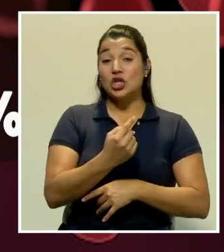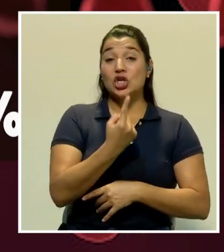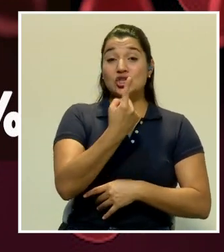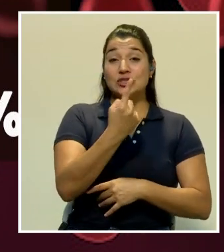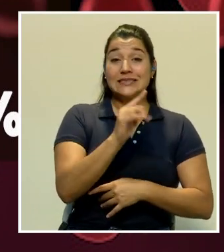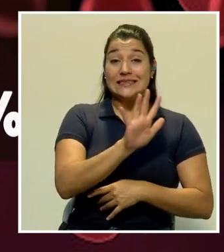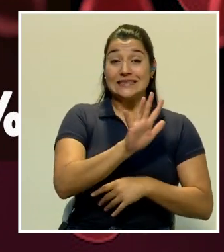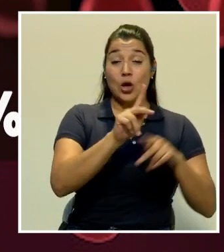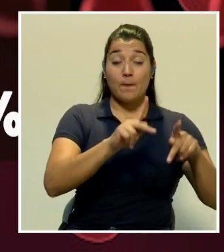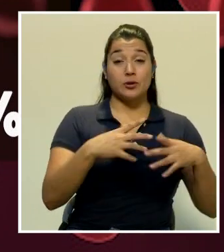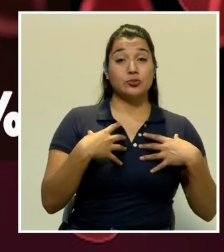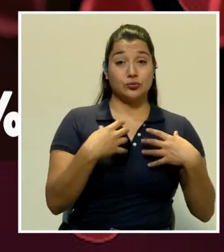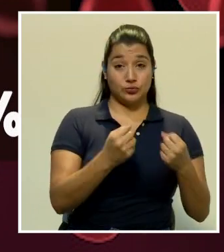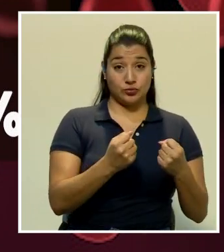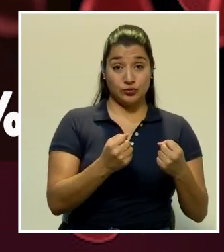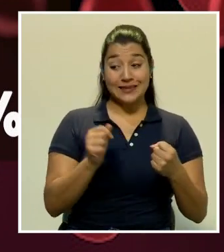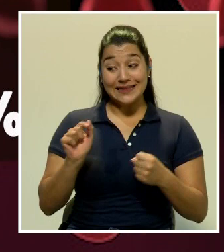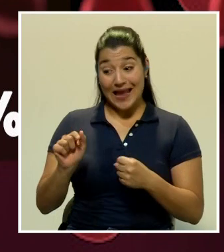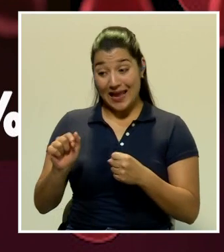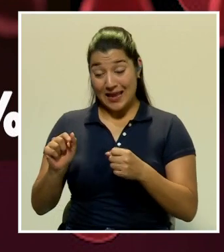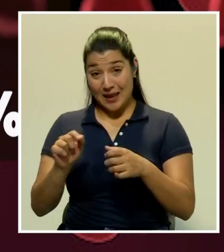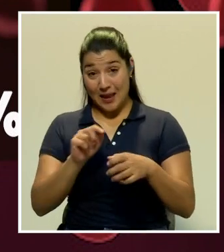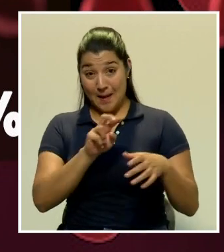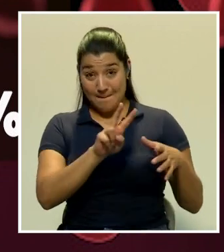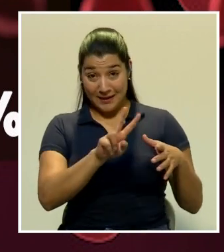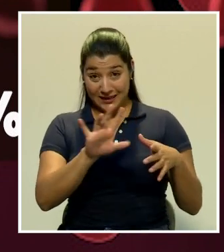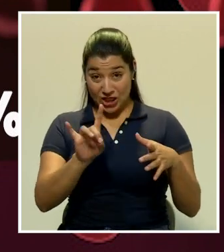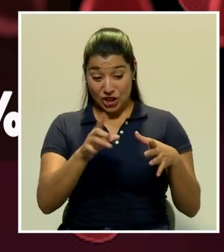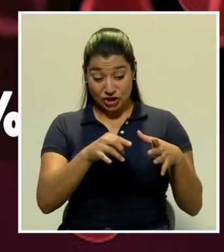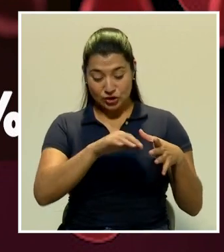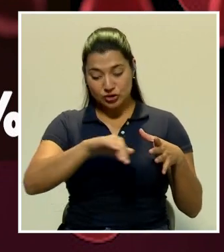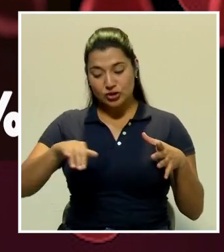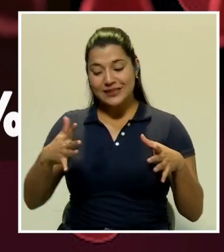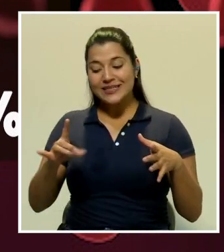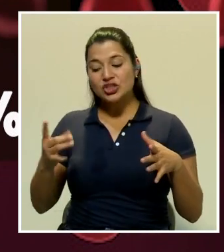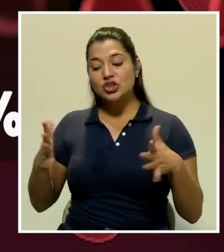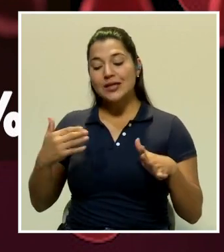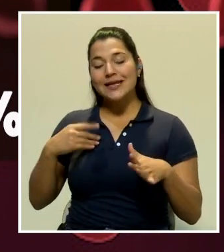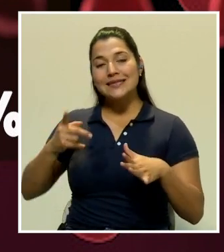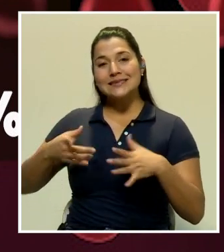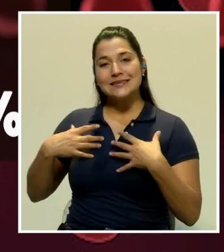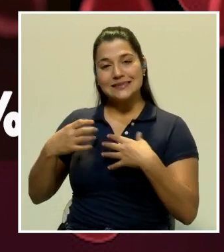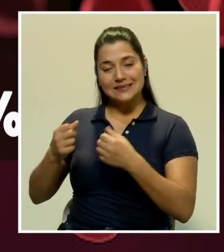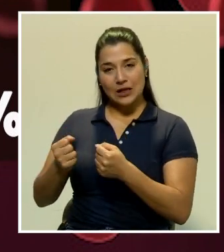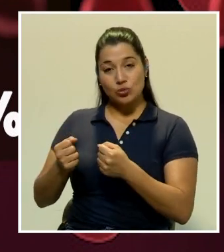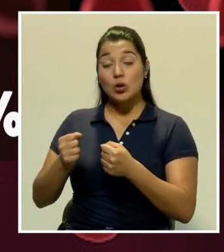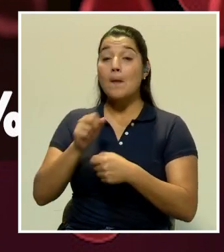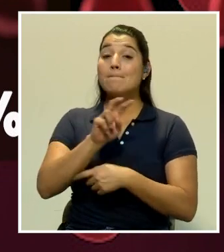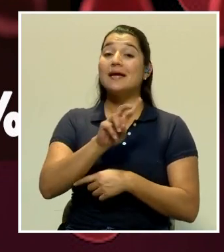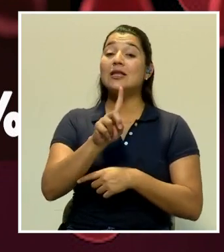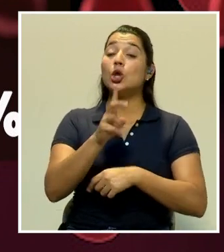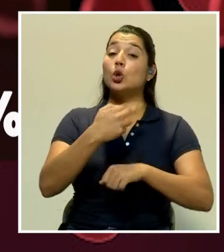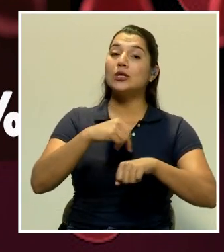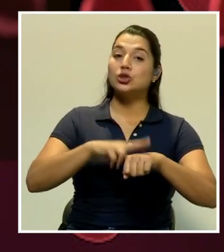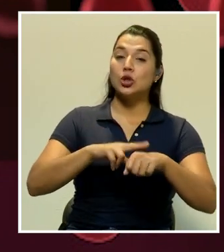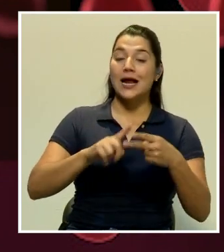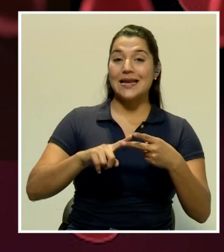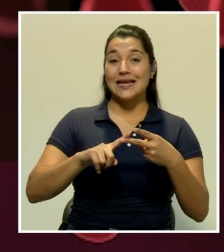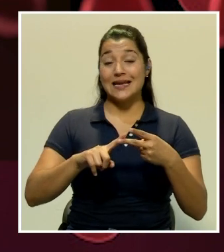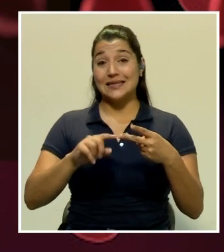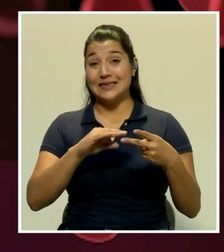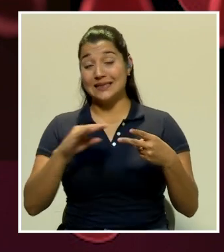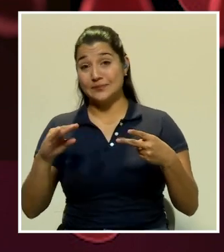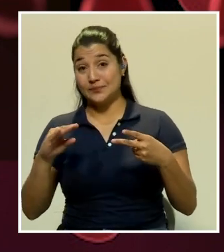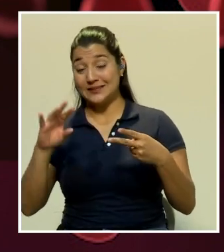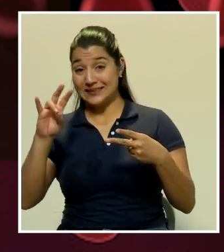ya 18 tenían órdenes sanitarias giradas y corresponden a 21 nacionales y 7 extranjeros. De inmediato vamos a repasar